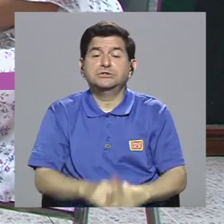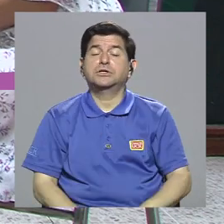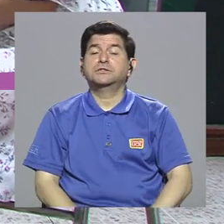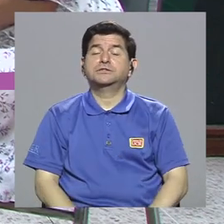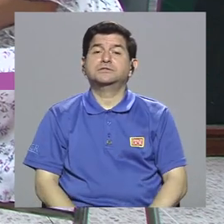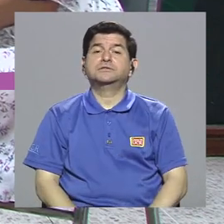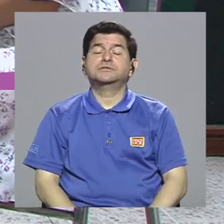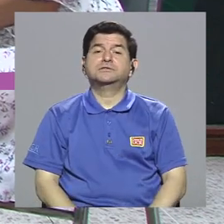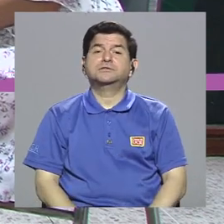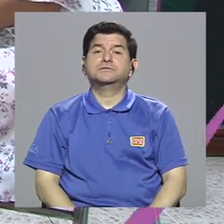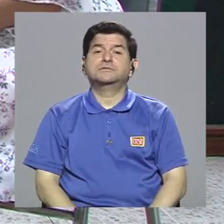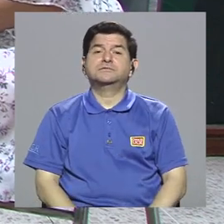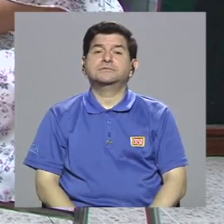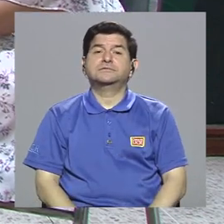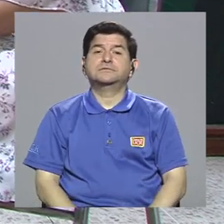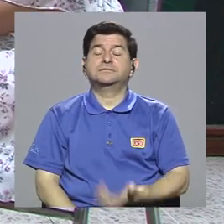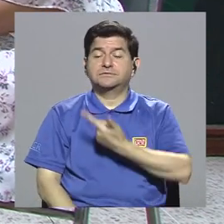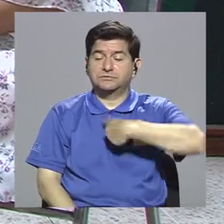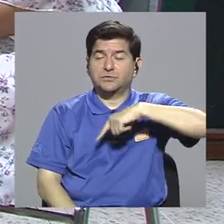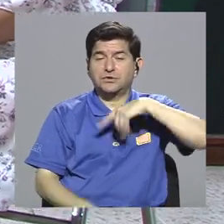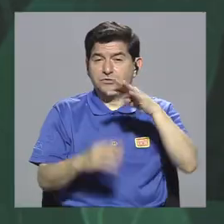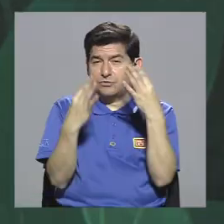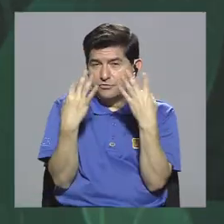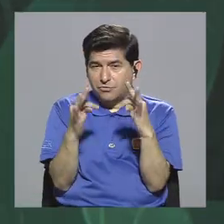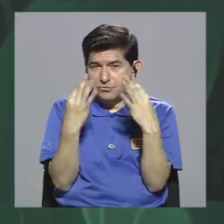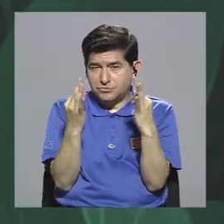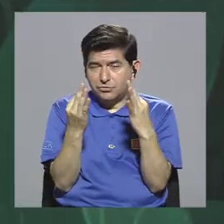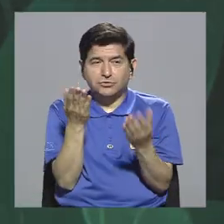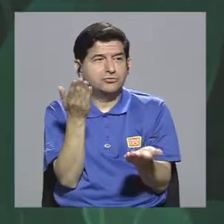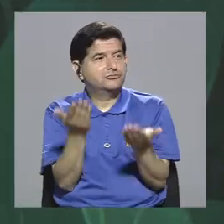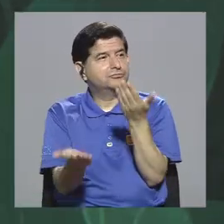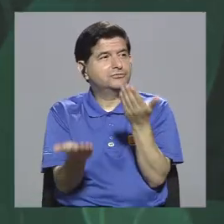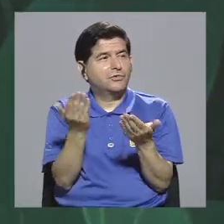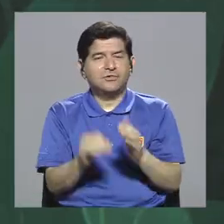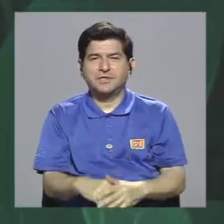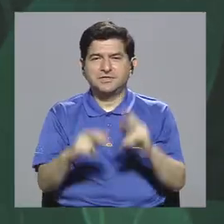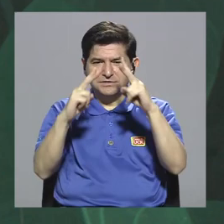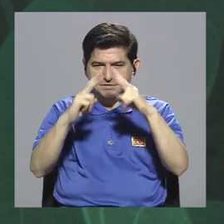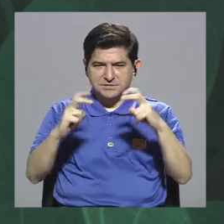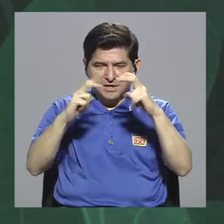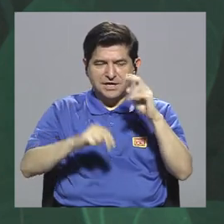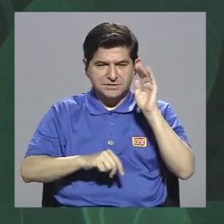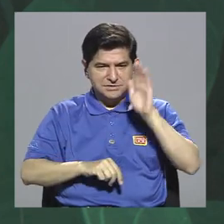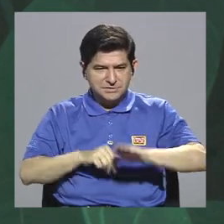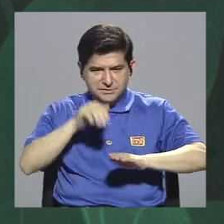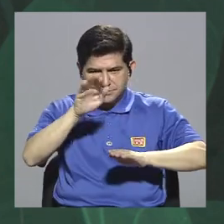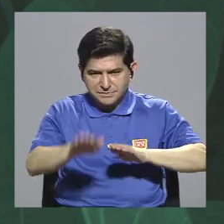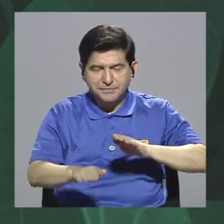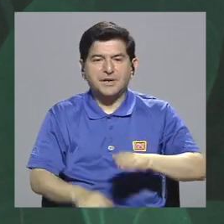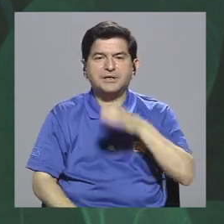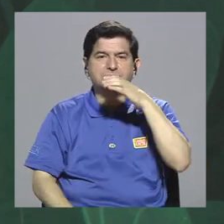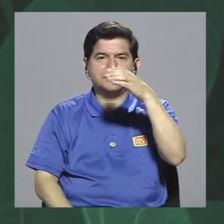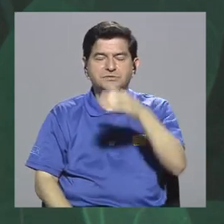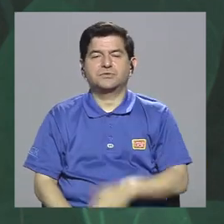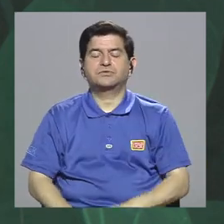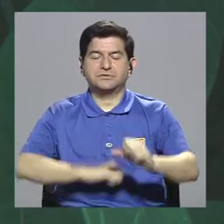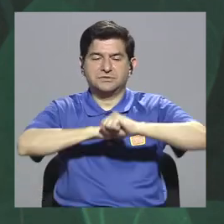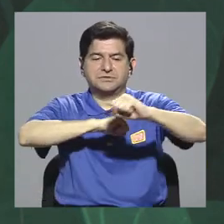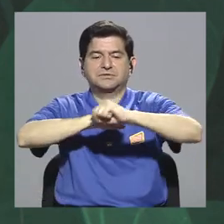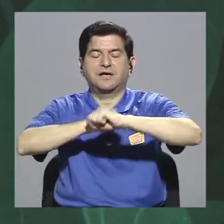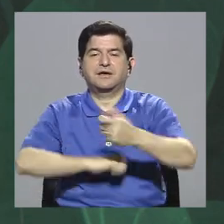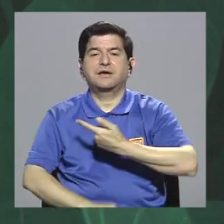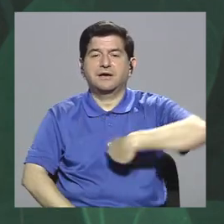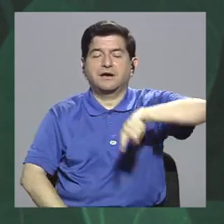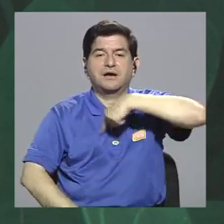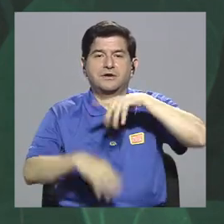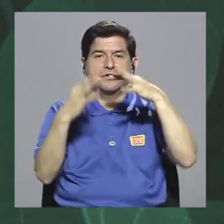bueno, cuando hemos procurado, y tal vez un poco, y podemos ir viendo los pasos que recomienda la campaña, cuando hemos procurado